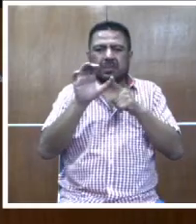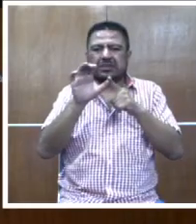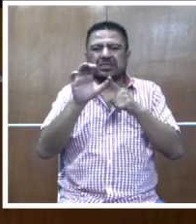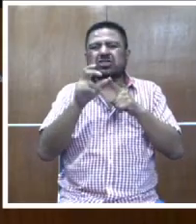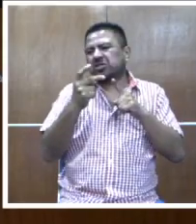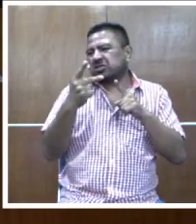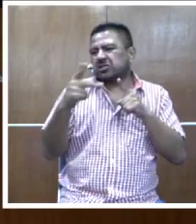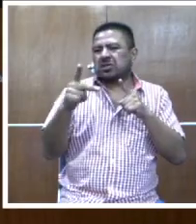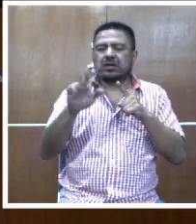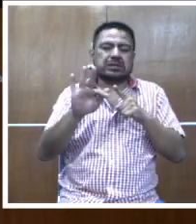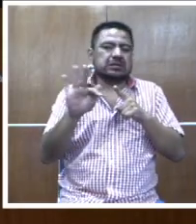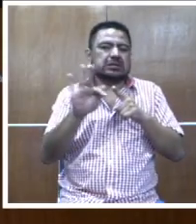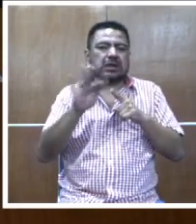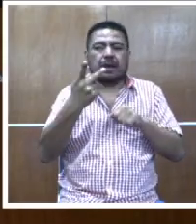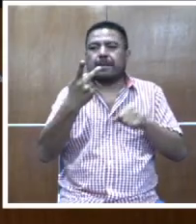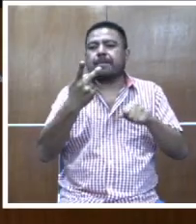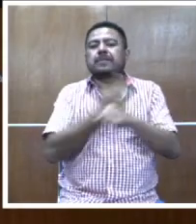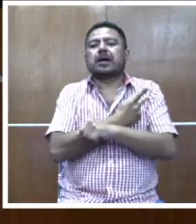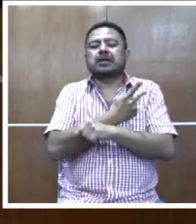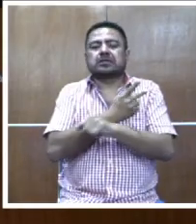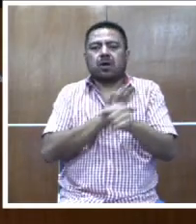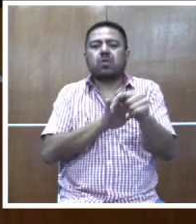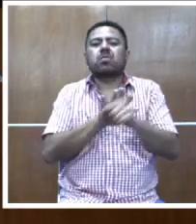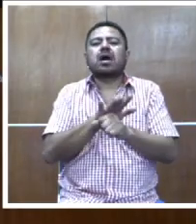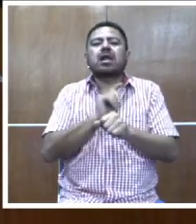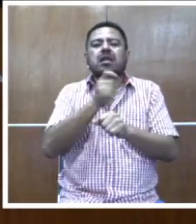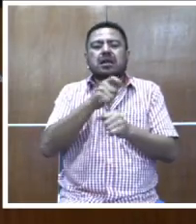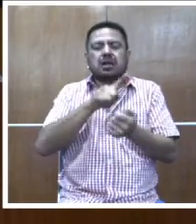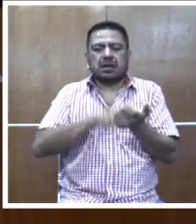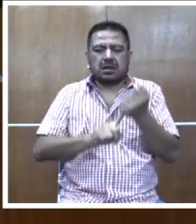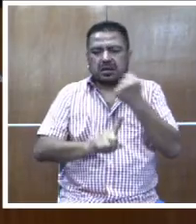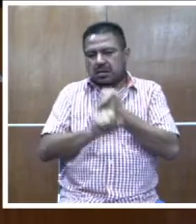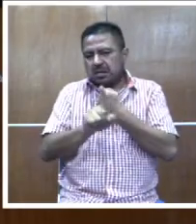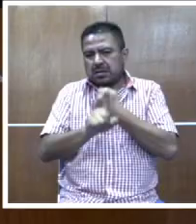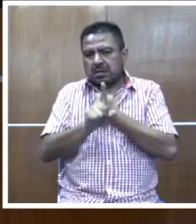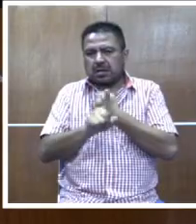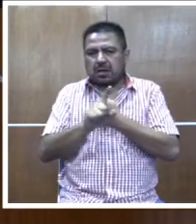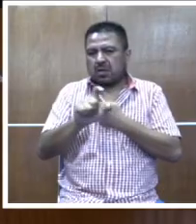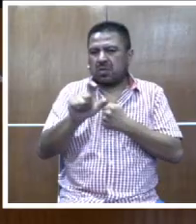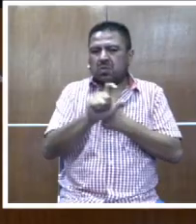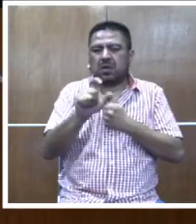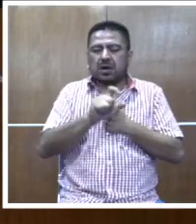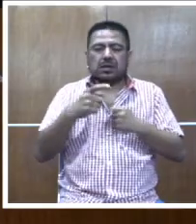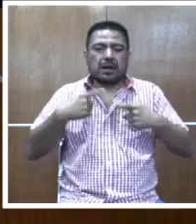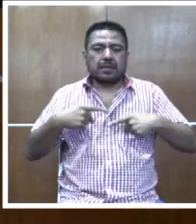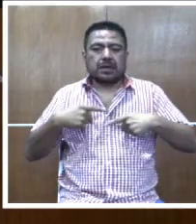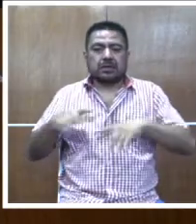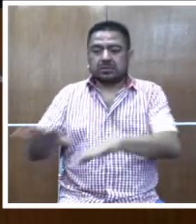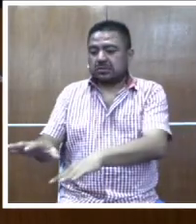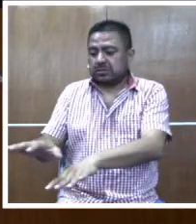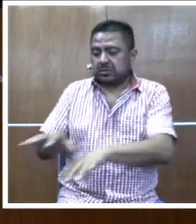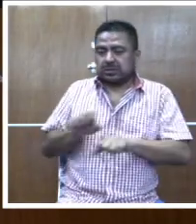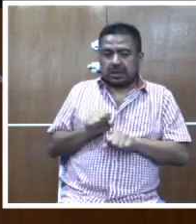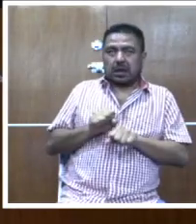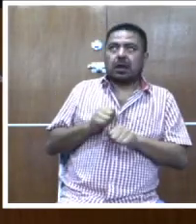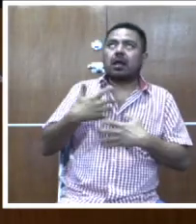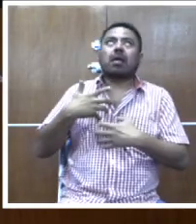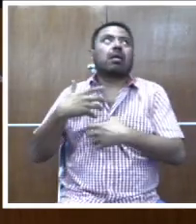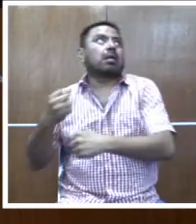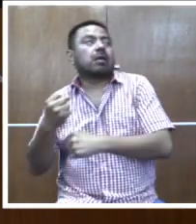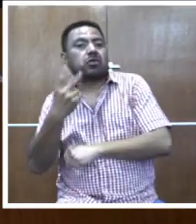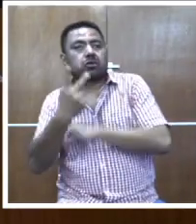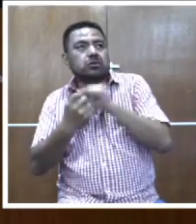delito ocurriera alguna de las siguientes circunstancias: cuando el sustraído sea menor de 2 años de